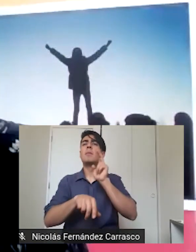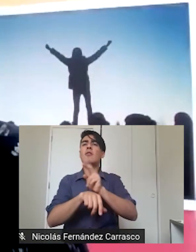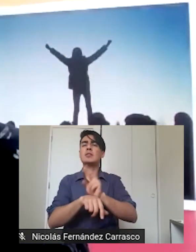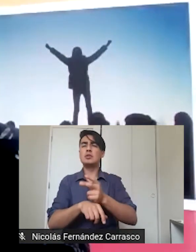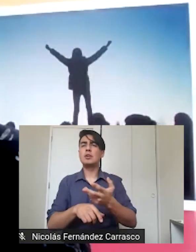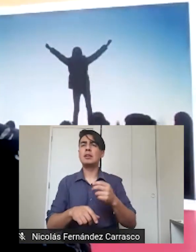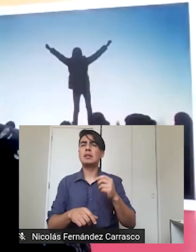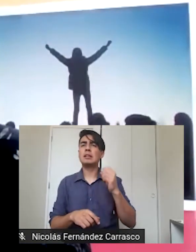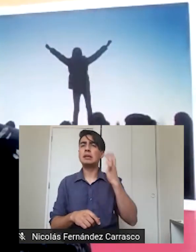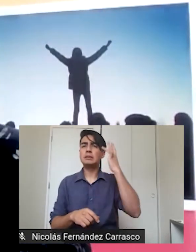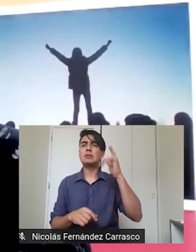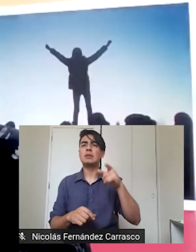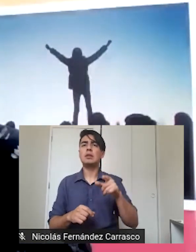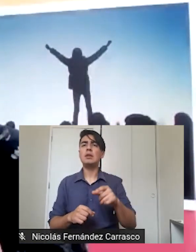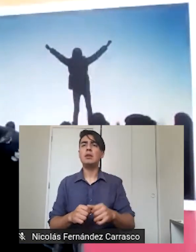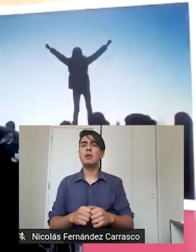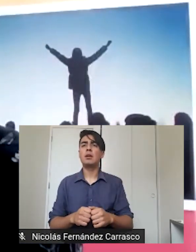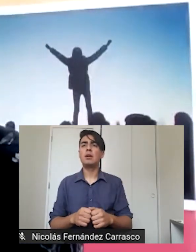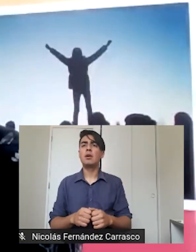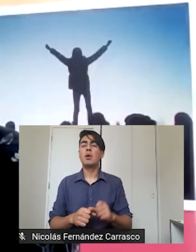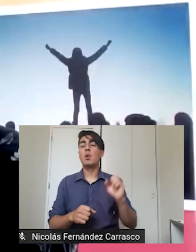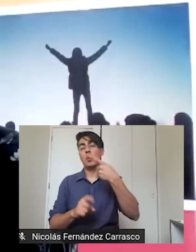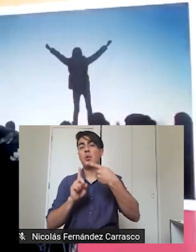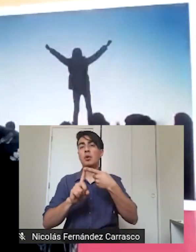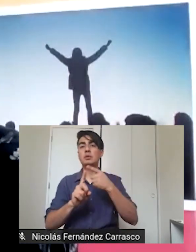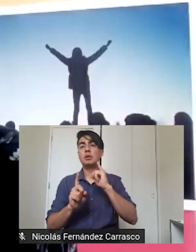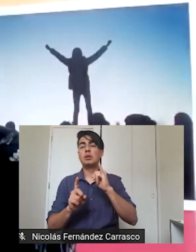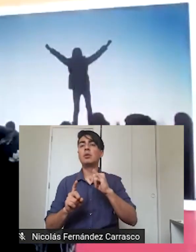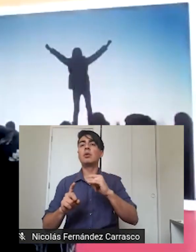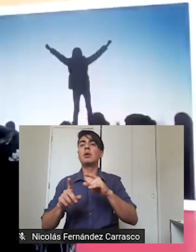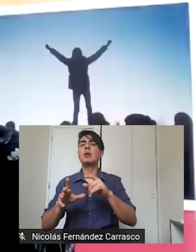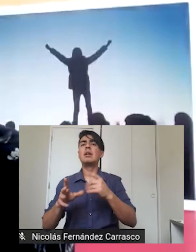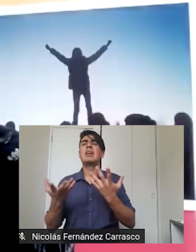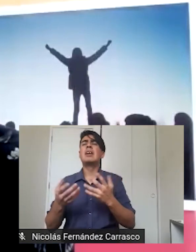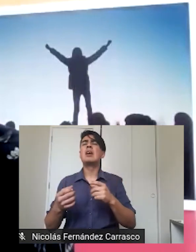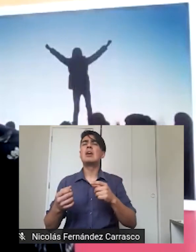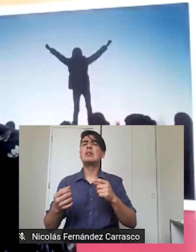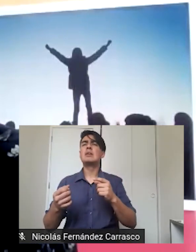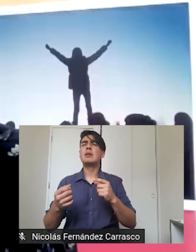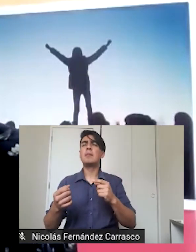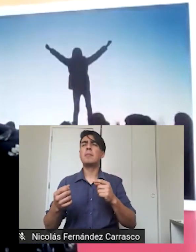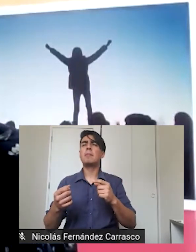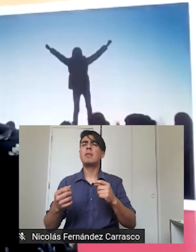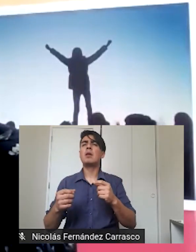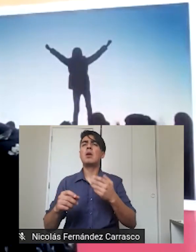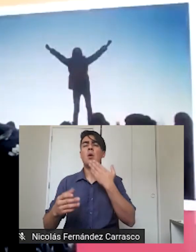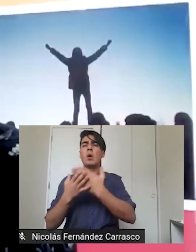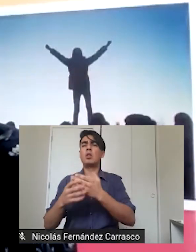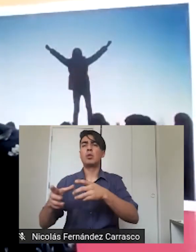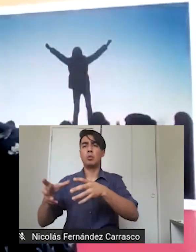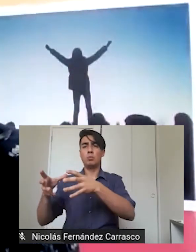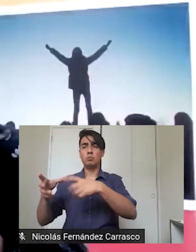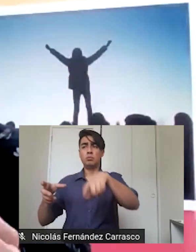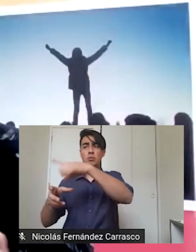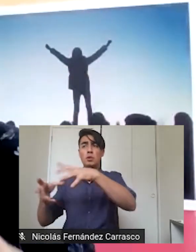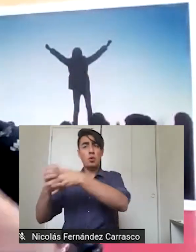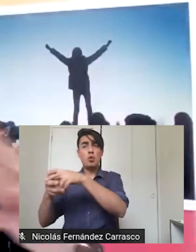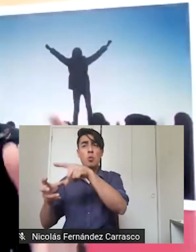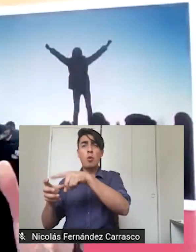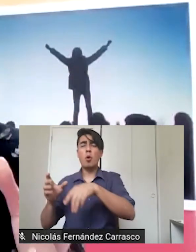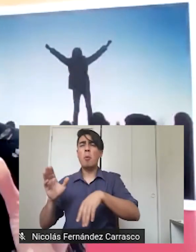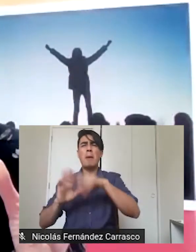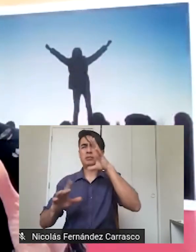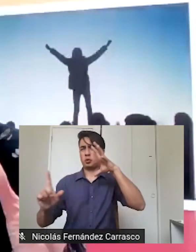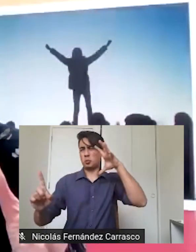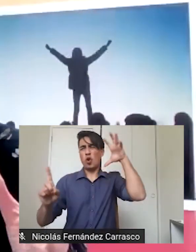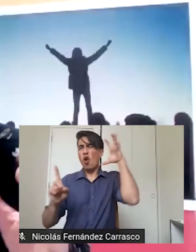deben considerar, y especialmente una cosa tiene que ver con qué tan fuerte es el odio que representa esta